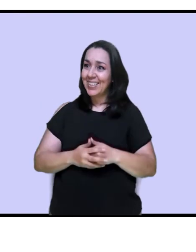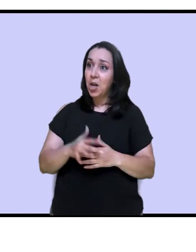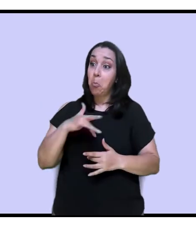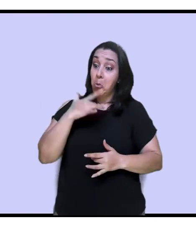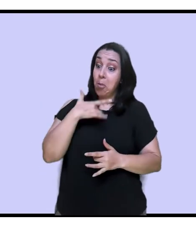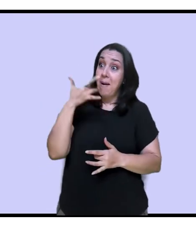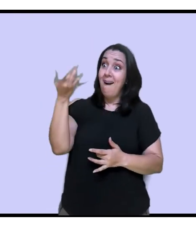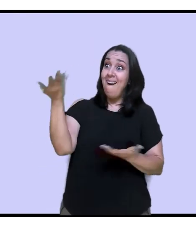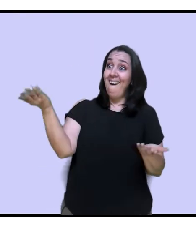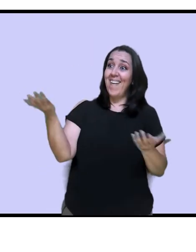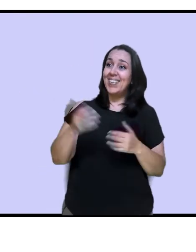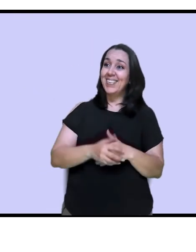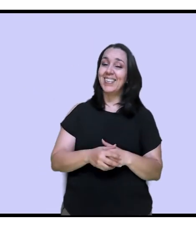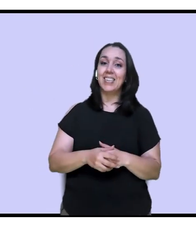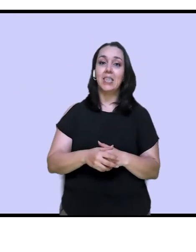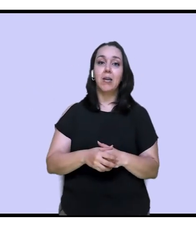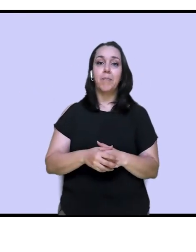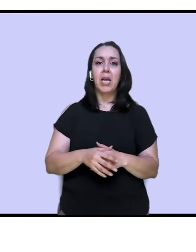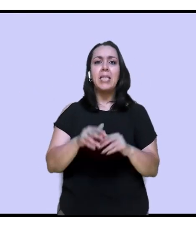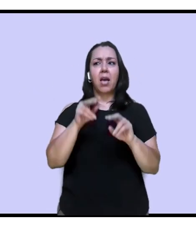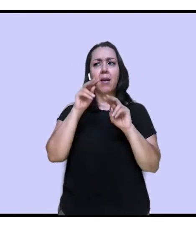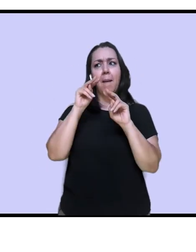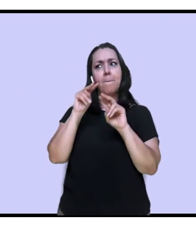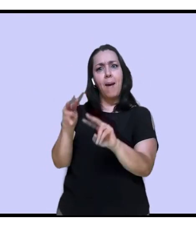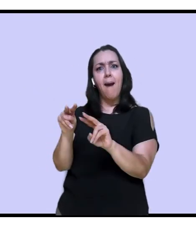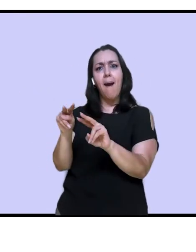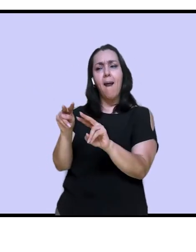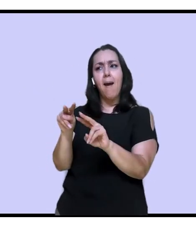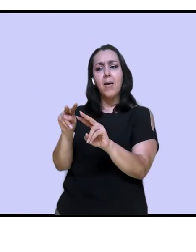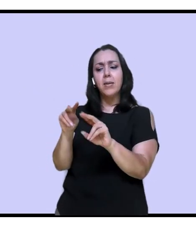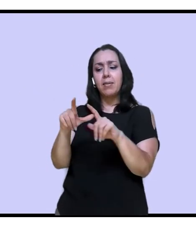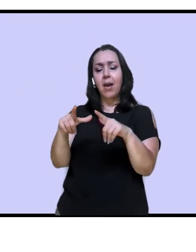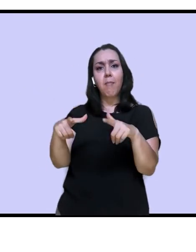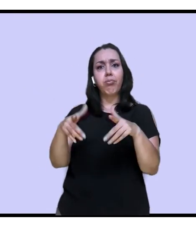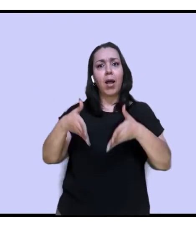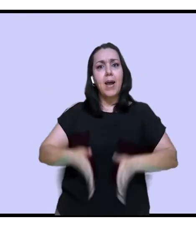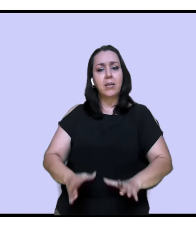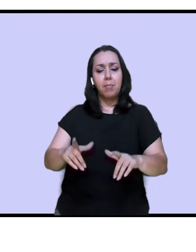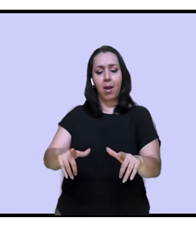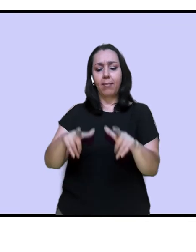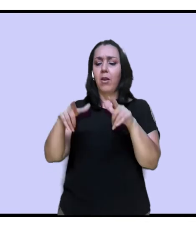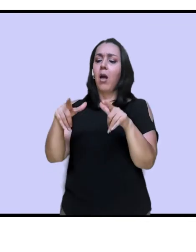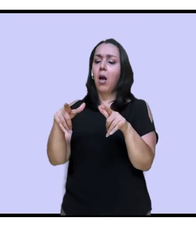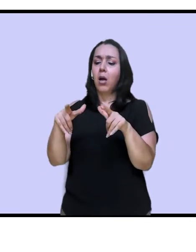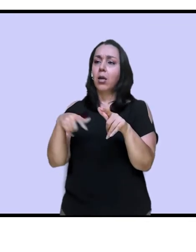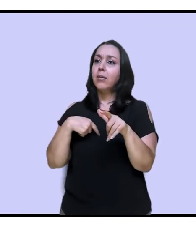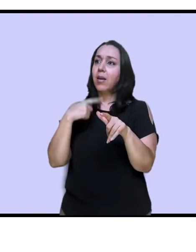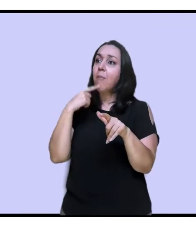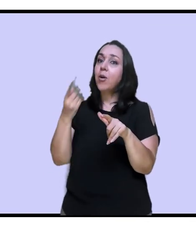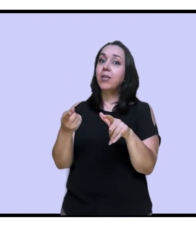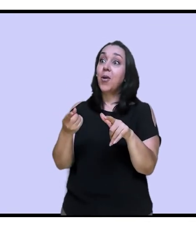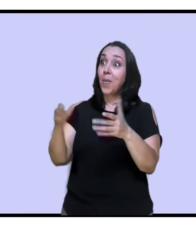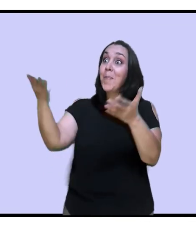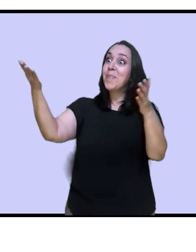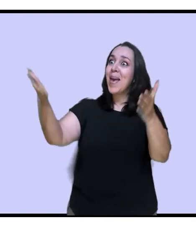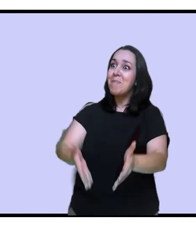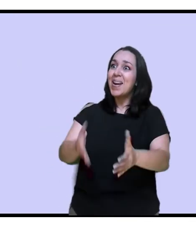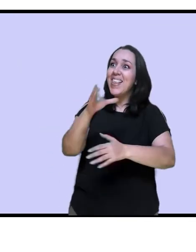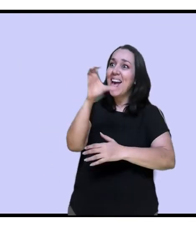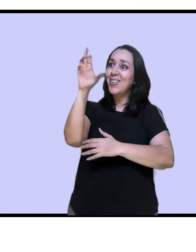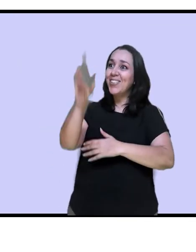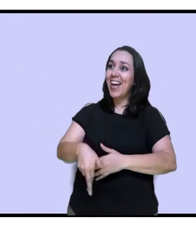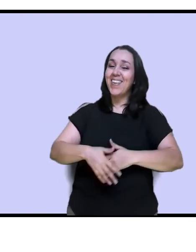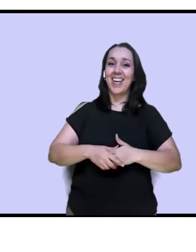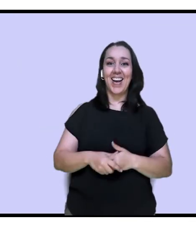¿Cómo te sientes? Antes de ver si tiene el acta de nacimiento, digámosle, bienvenida a